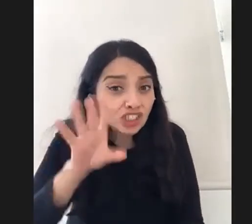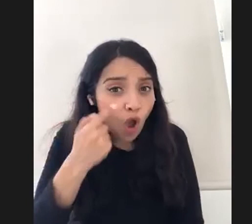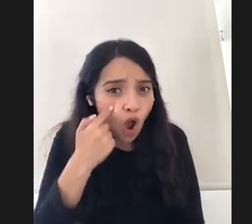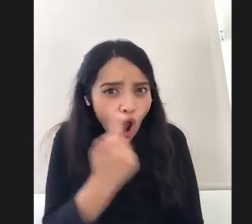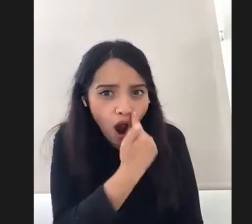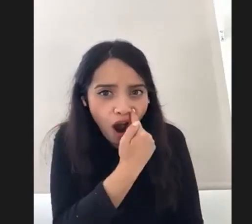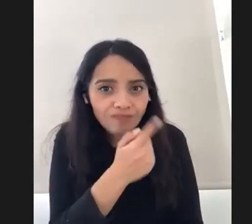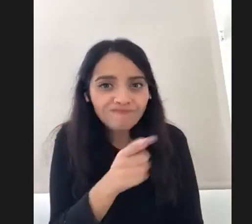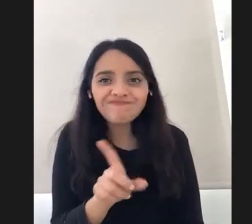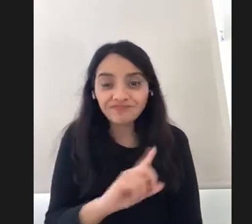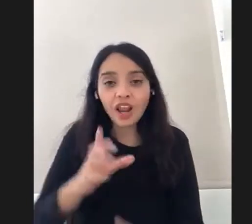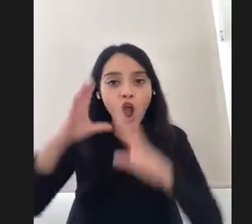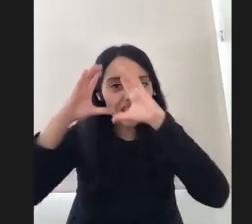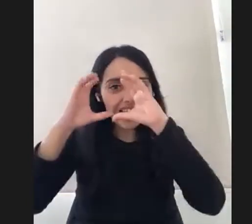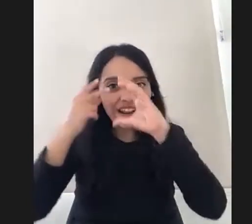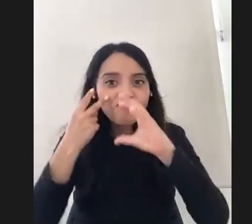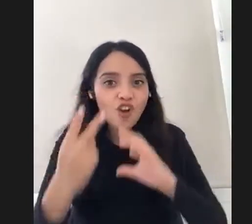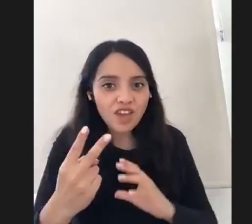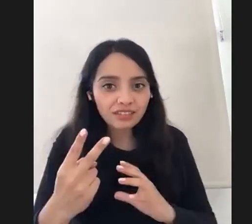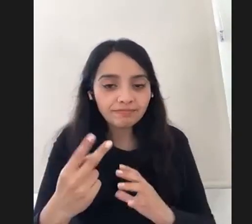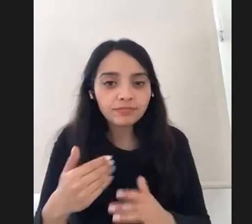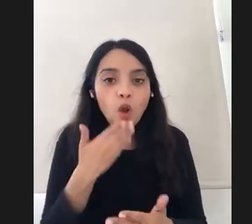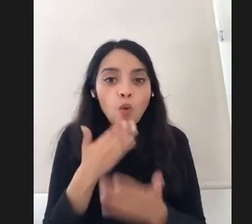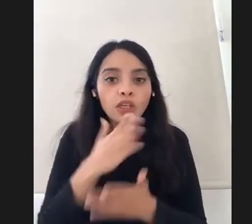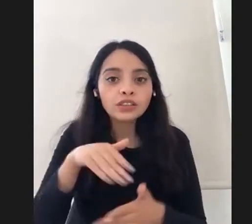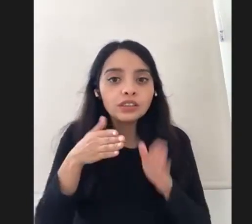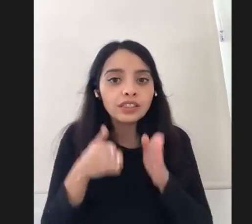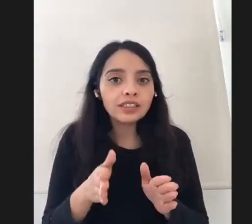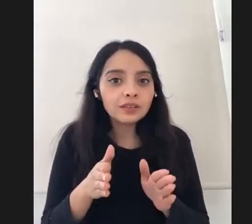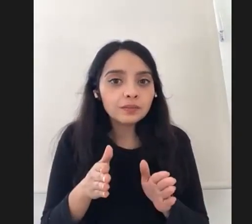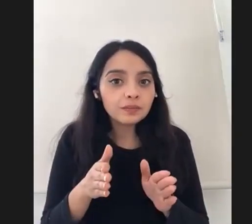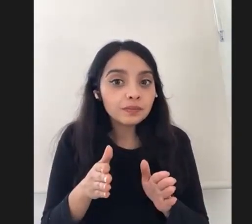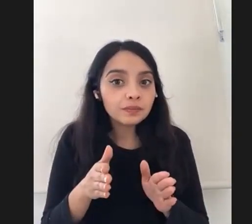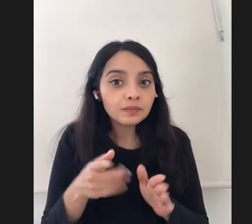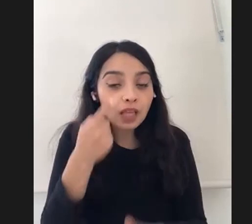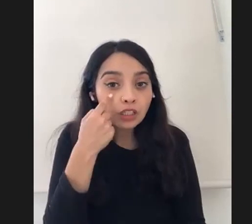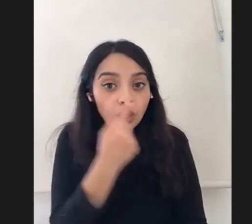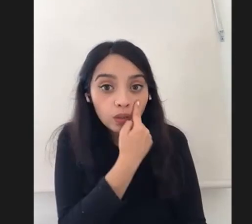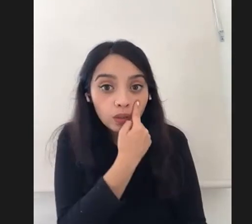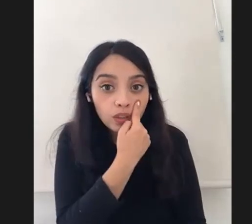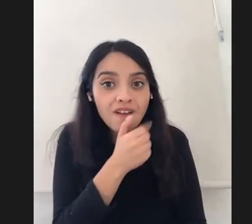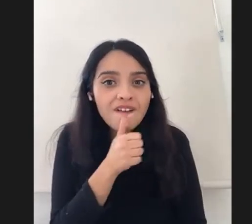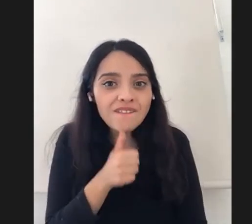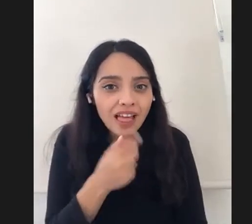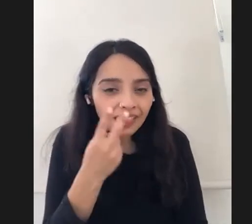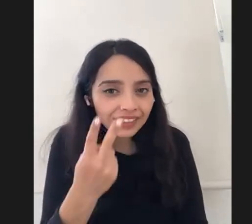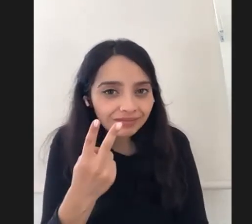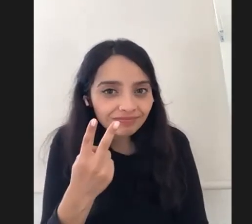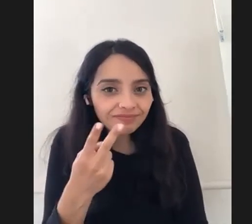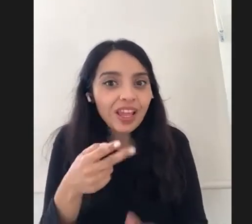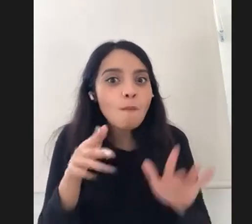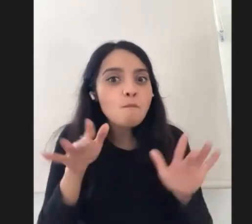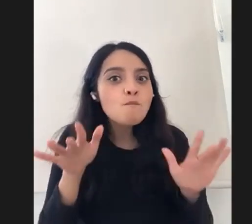es el cerebro. Y de hecho, cuando nacemos y tenemos ojos, todavía no vemos. Nos toma un esfuerzo